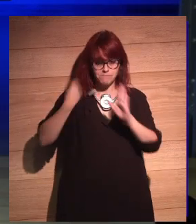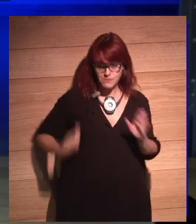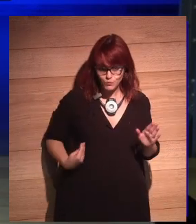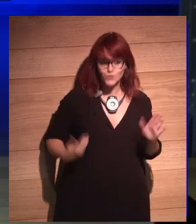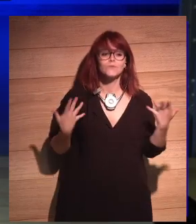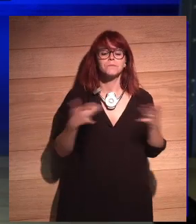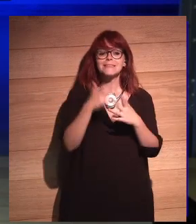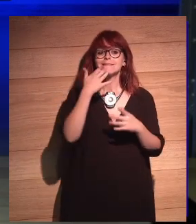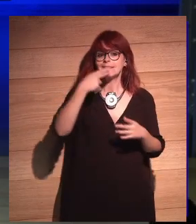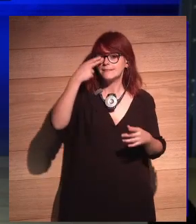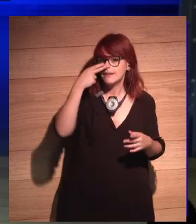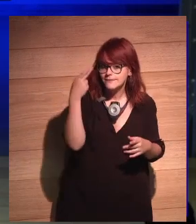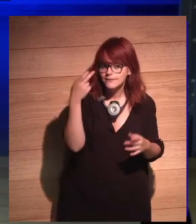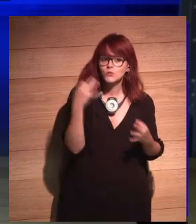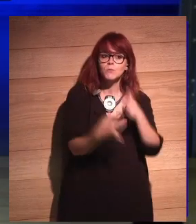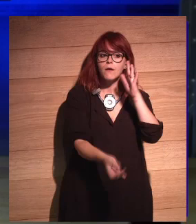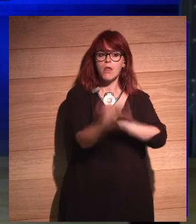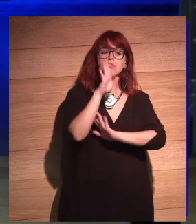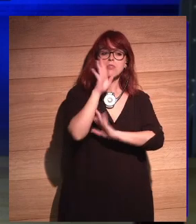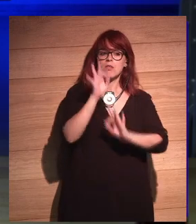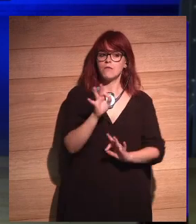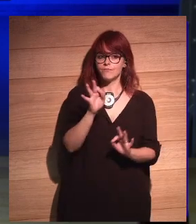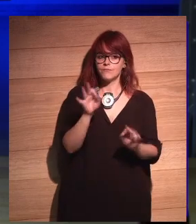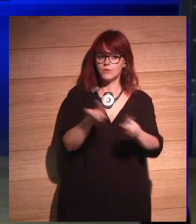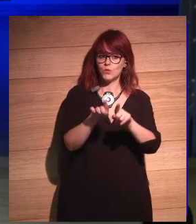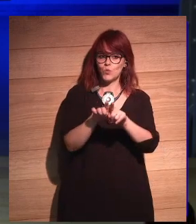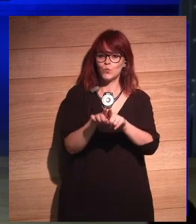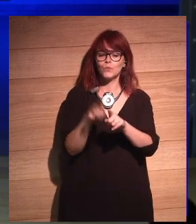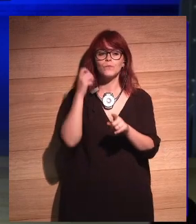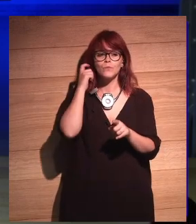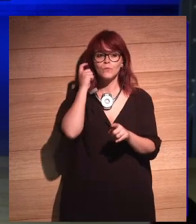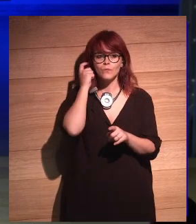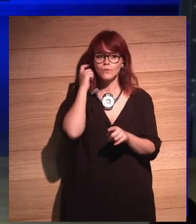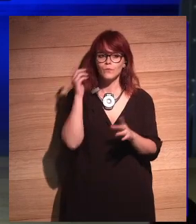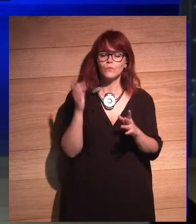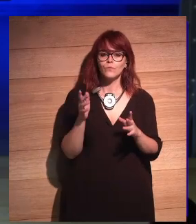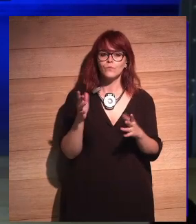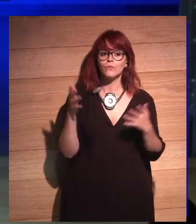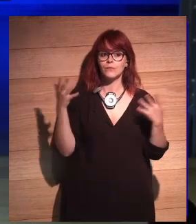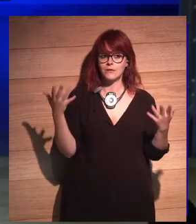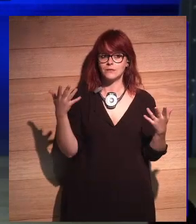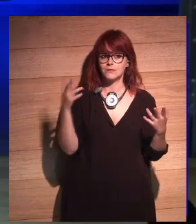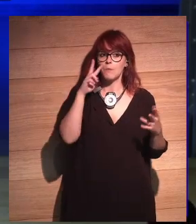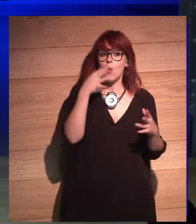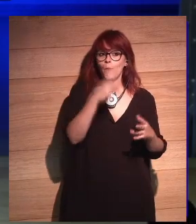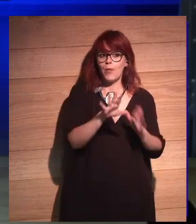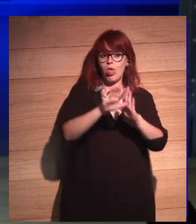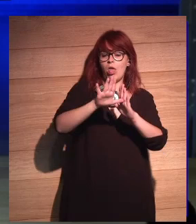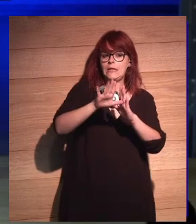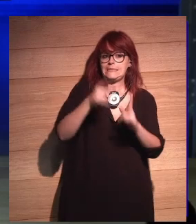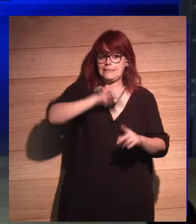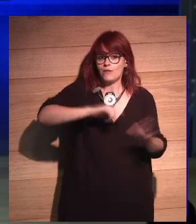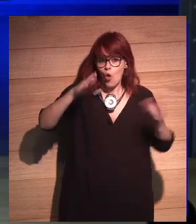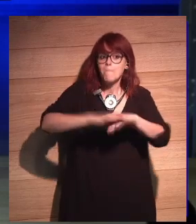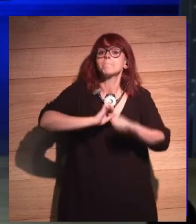Y si os interesa cómo se ha creado, esta es la forma en la que se ha creado. Esto Bueno, esto quizá no tenga ningún sentido, pero si